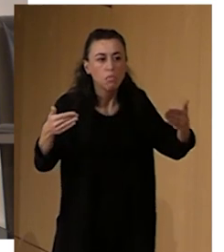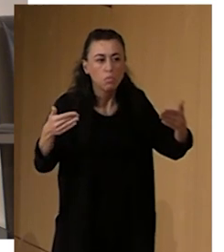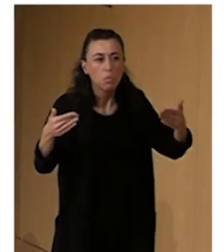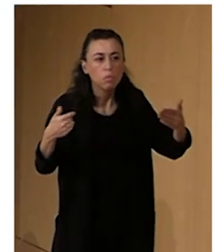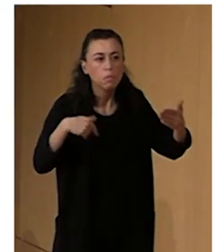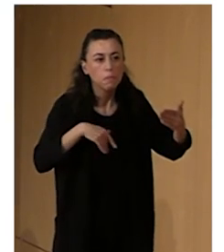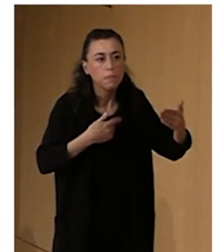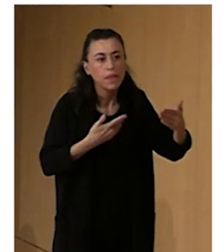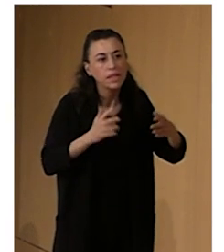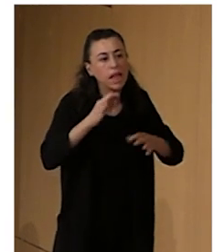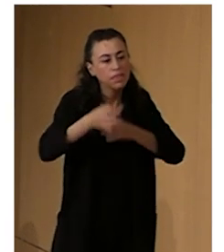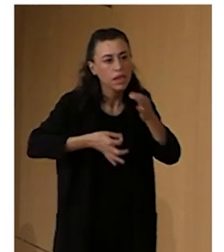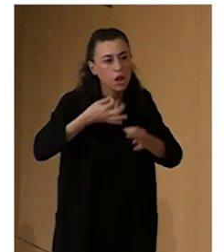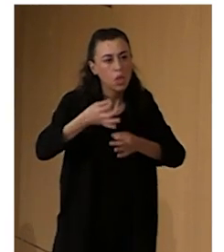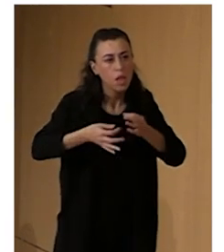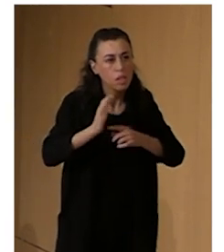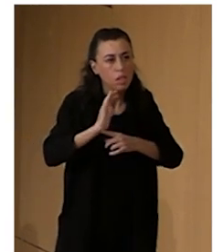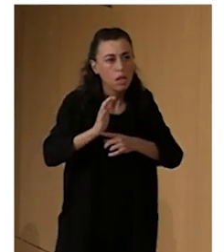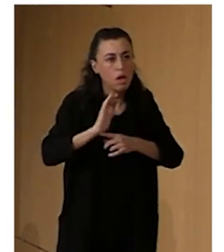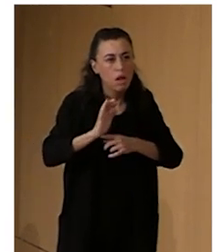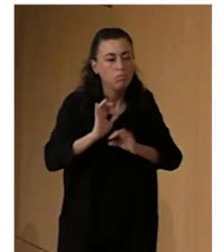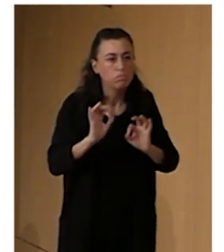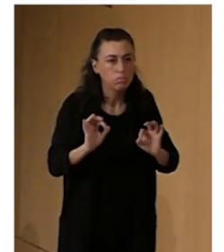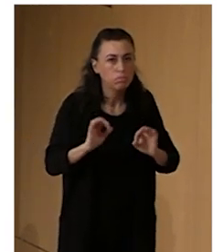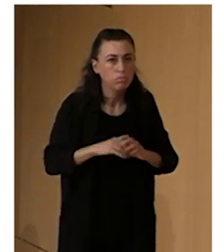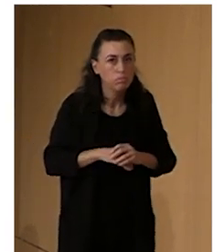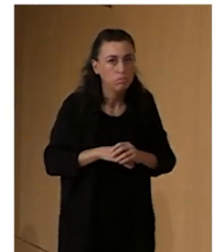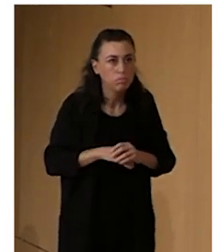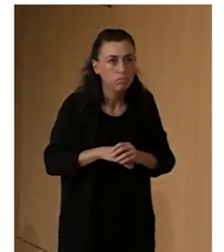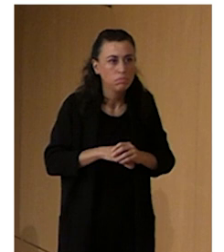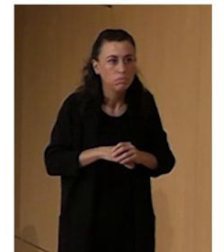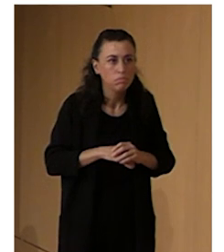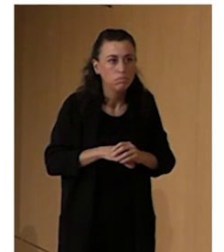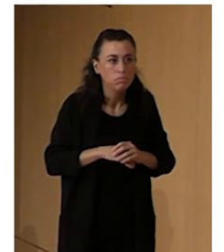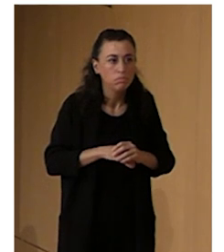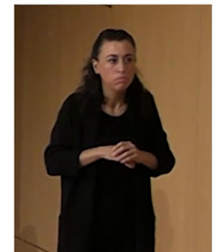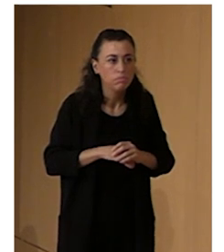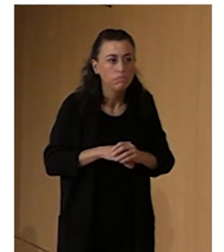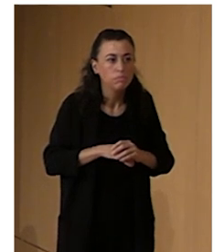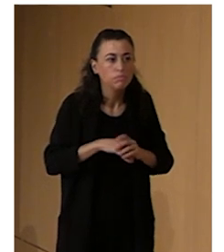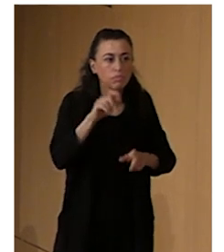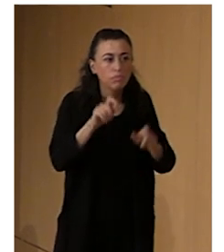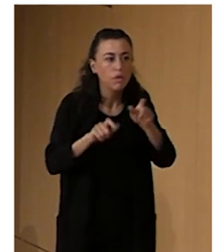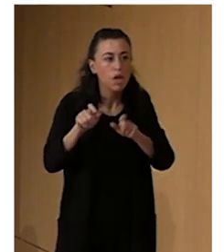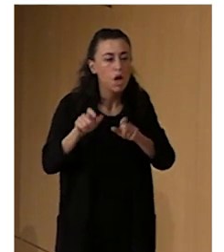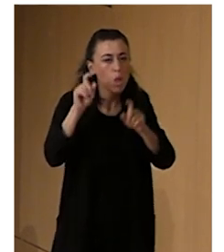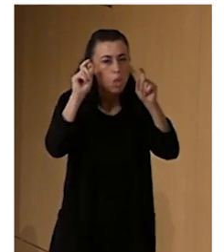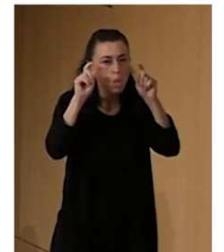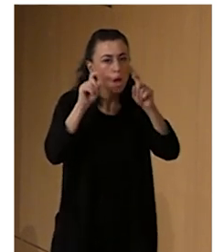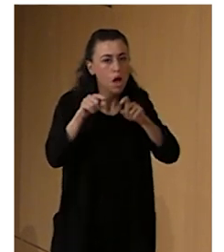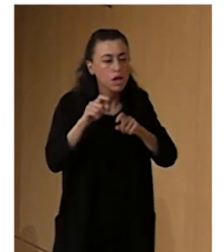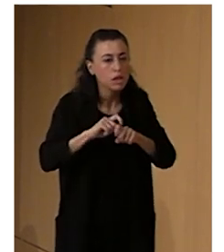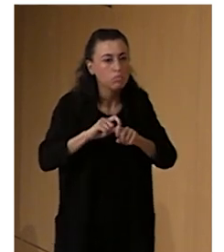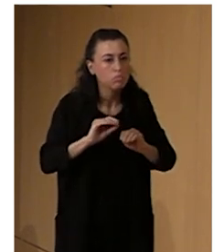heroínas como os decía eh primero se forma a todo este equipo de educadores se hace una formación online a través de Blanca